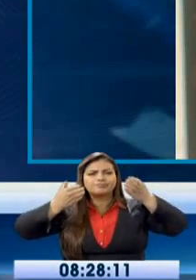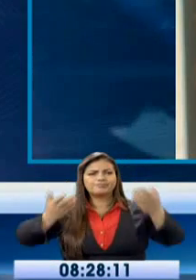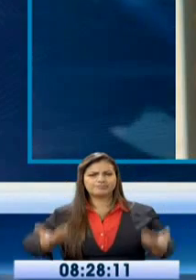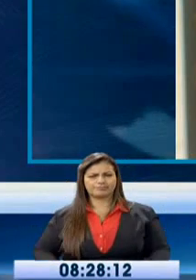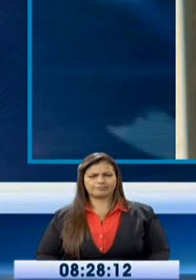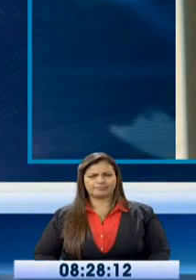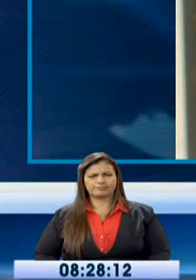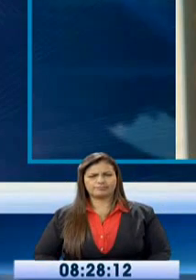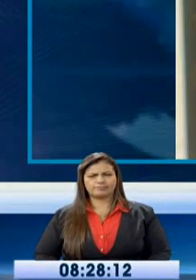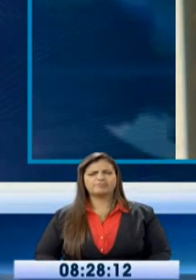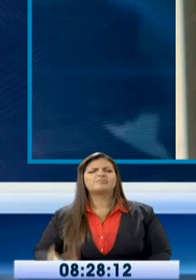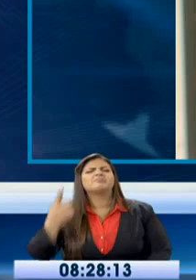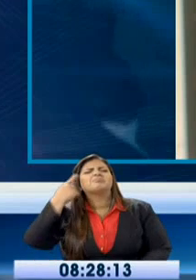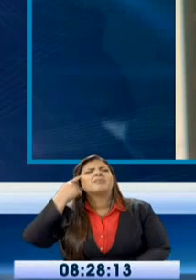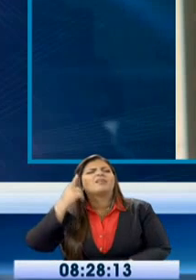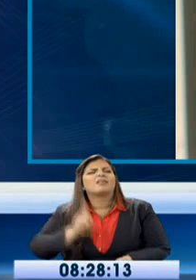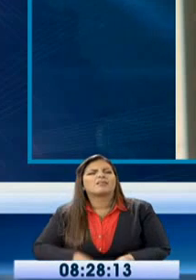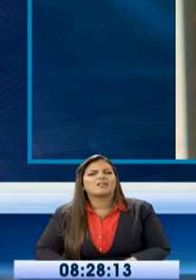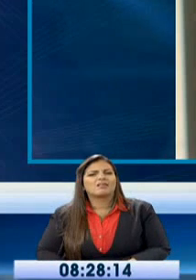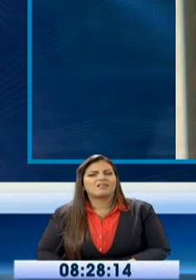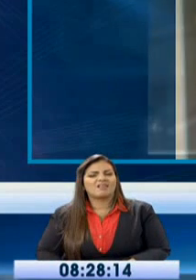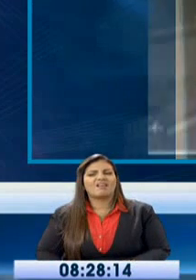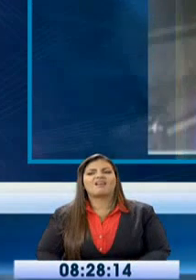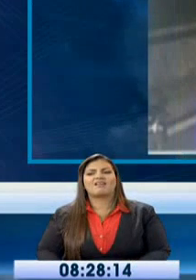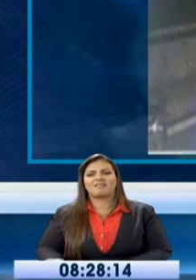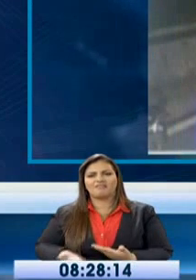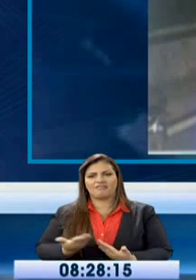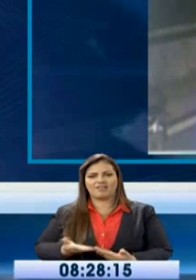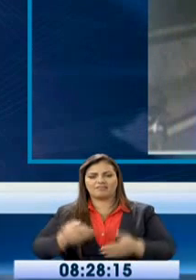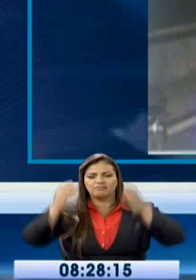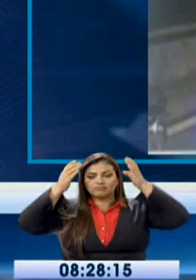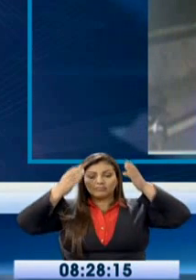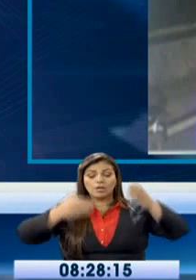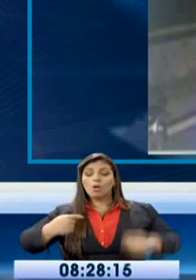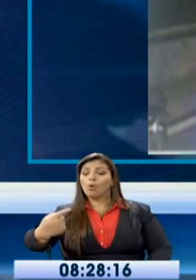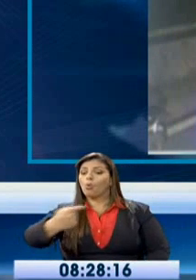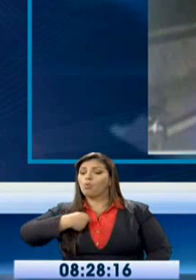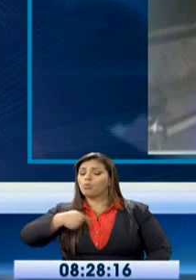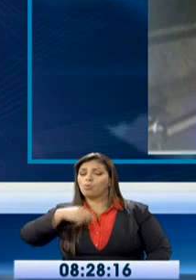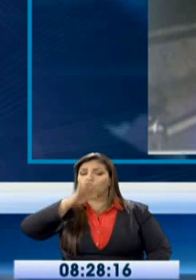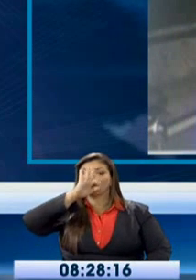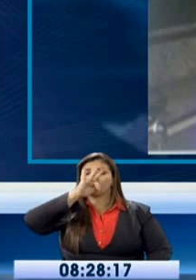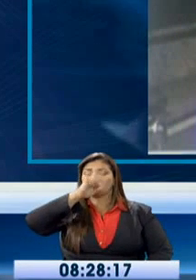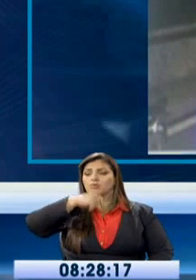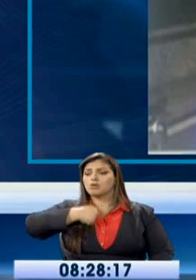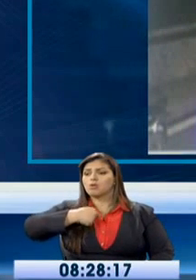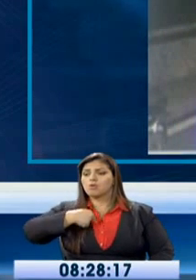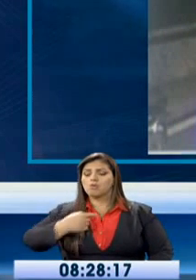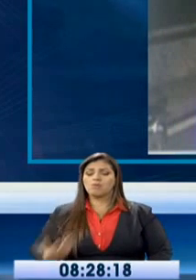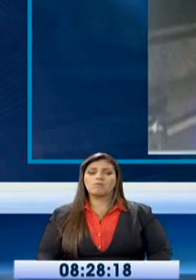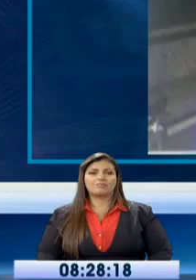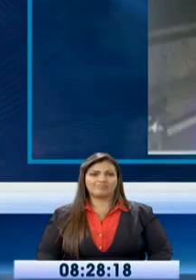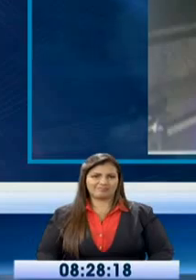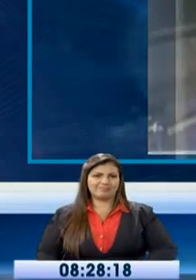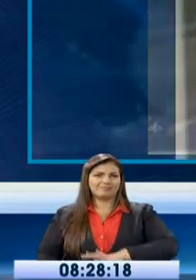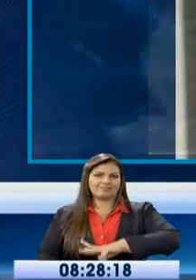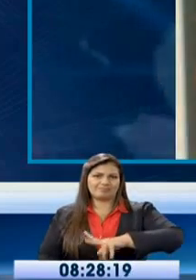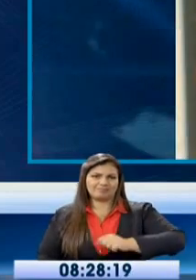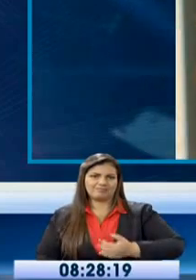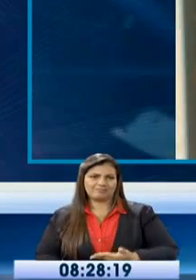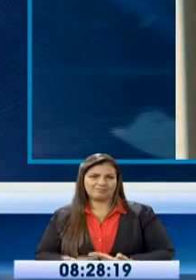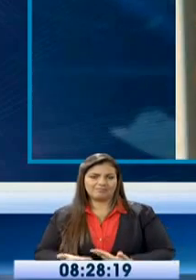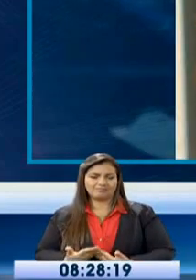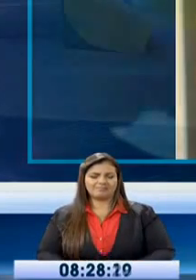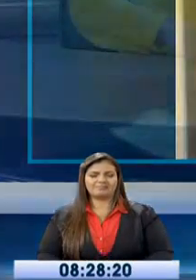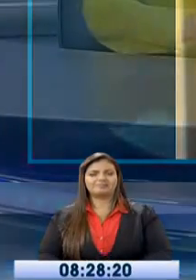Es lo que tienen, pues no tienen armas. Aseguro que si tuviesen armas también se las hubieran llevado. Que salvieran porque dicen que lo rodearon al muchacho, a este joven con delincuente. Bueno,